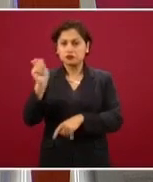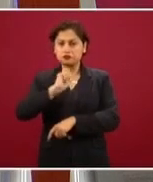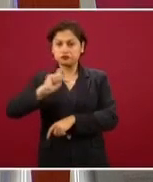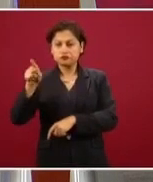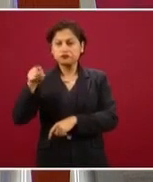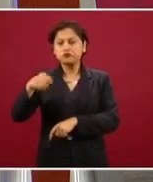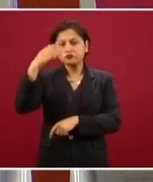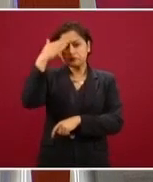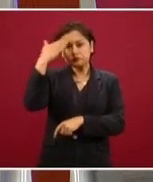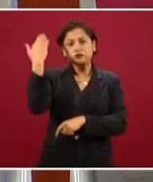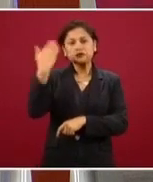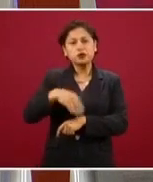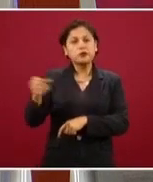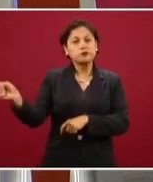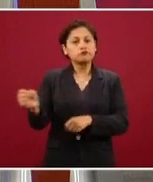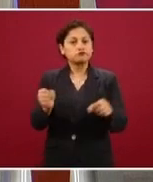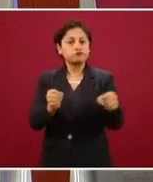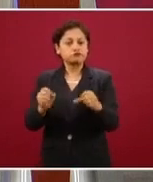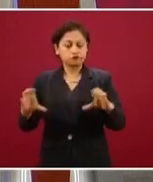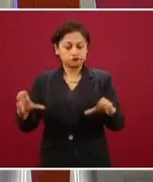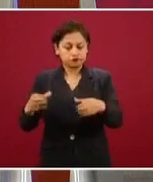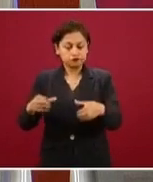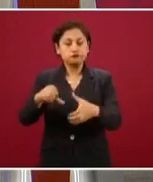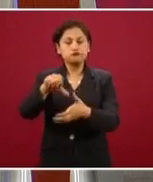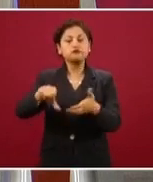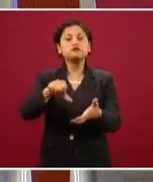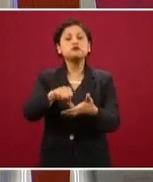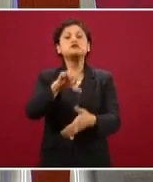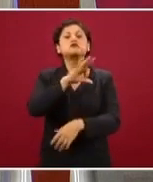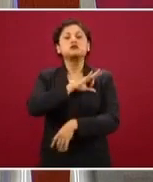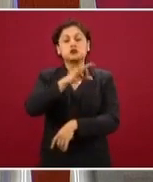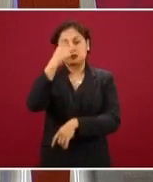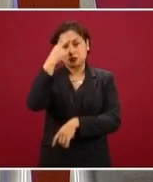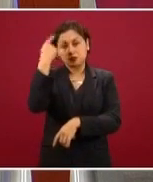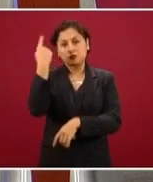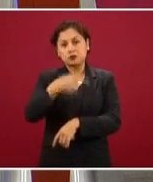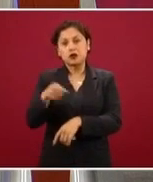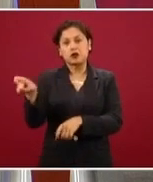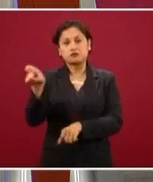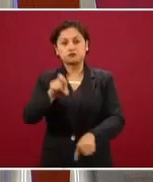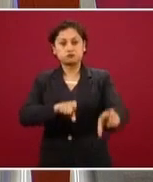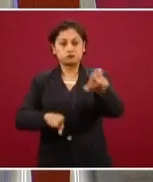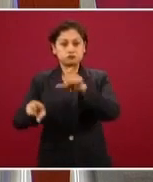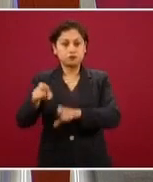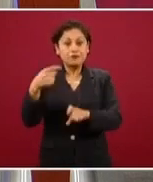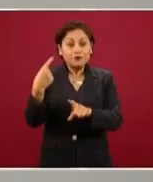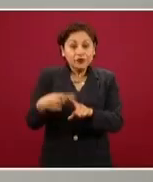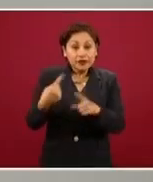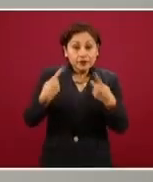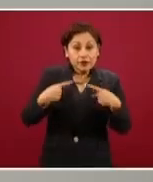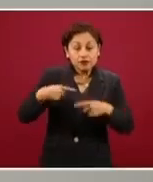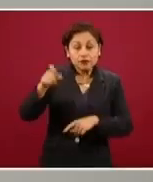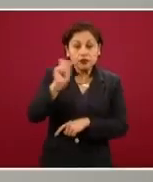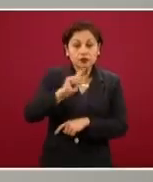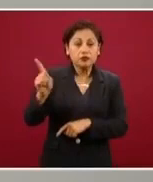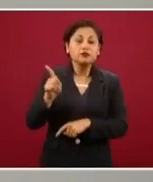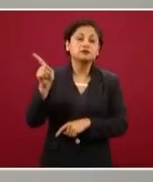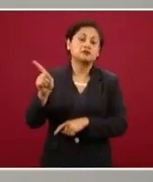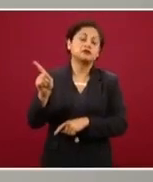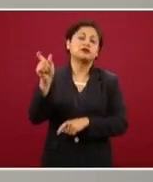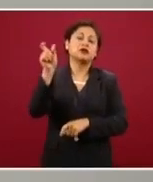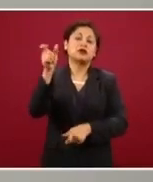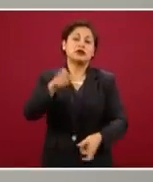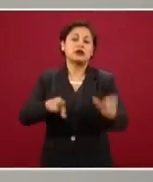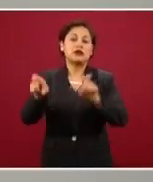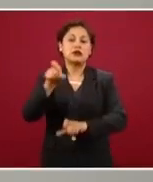competente, se va a necesitar más personal especializado en el tema. Aquí los químicos farmacéuticos juegan un papel crucial en